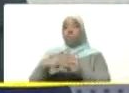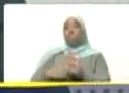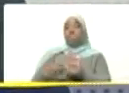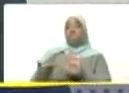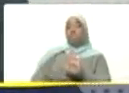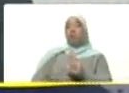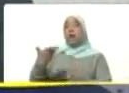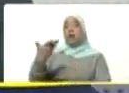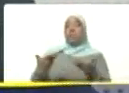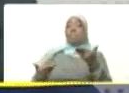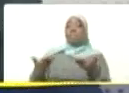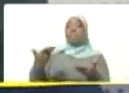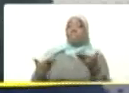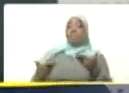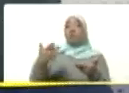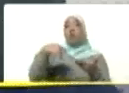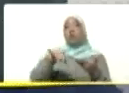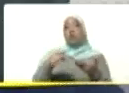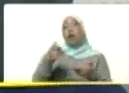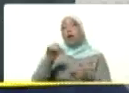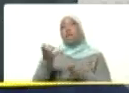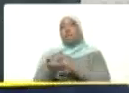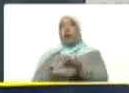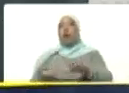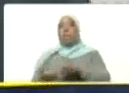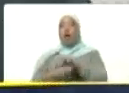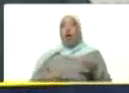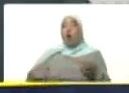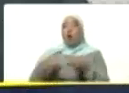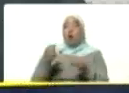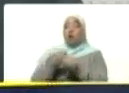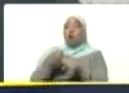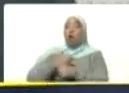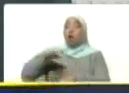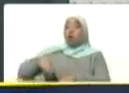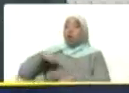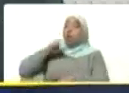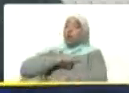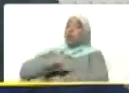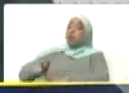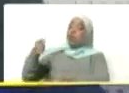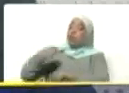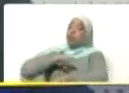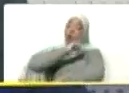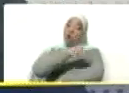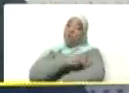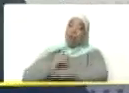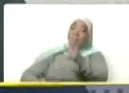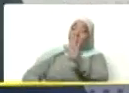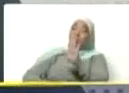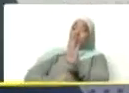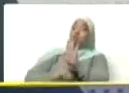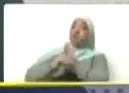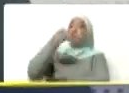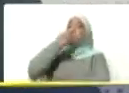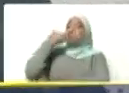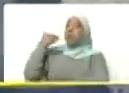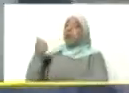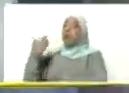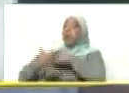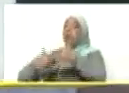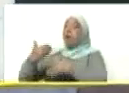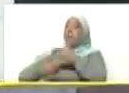to enhance its strengths and possibilities. Y nosotros tenemos el deber de fomentar su fuerza y sus posibilidades. And to seek to